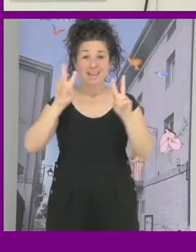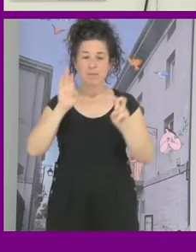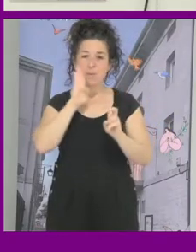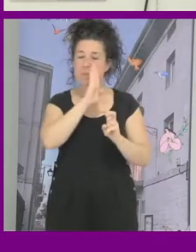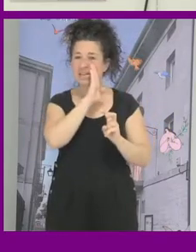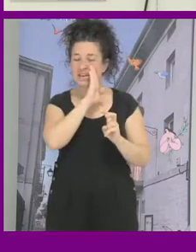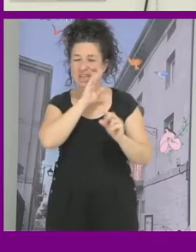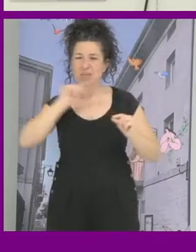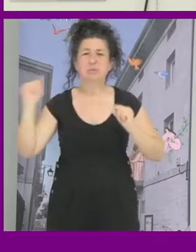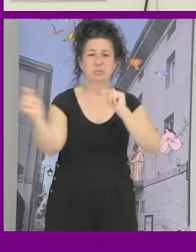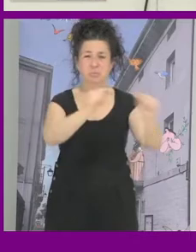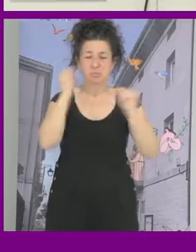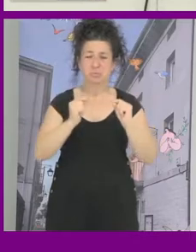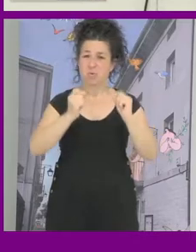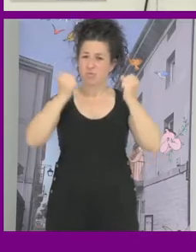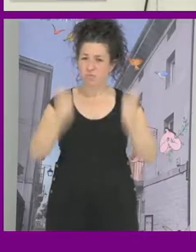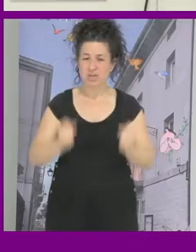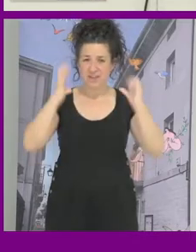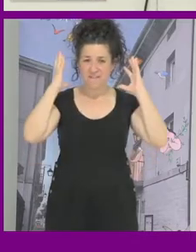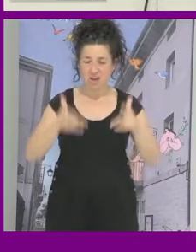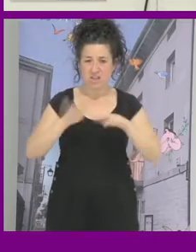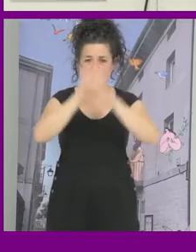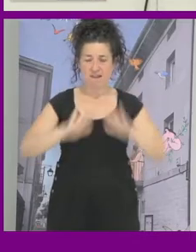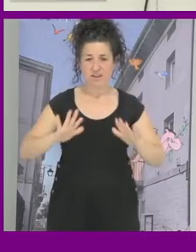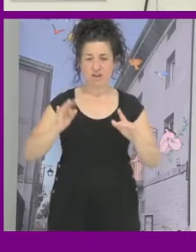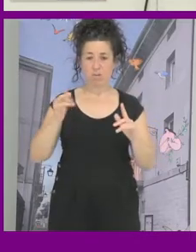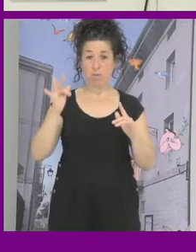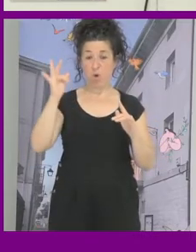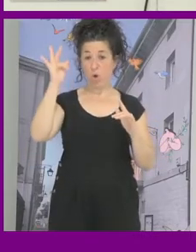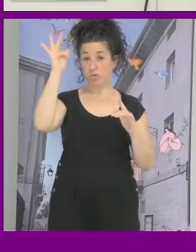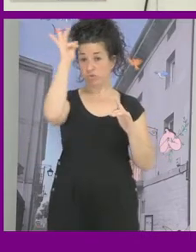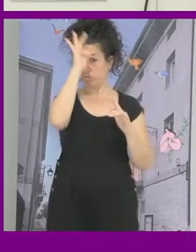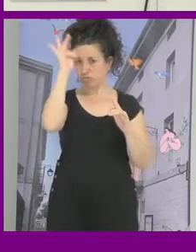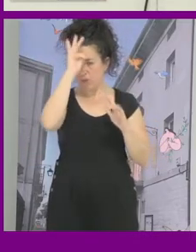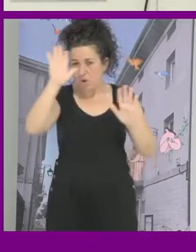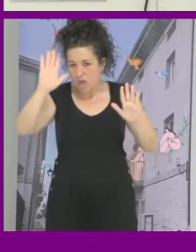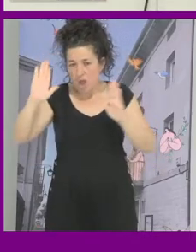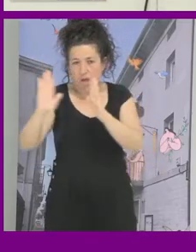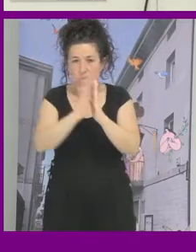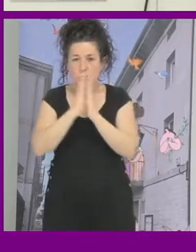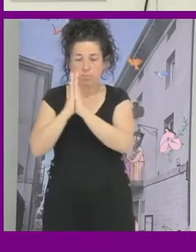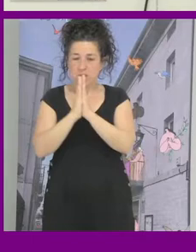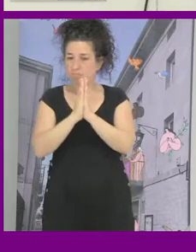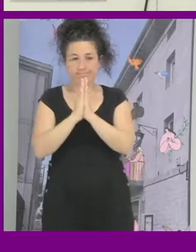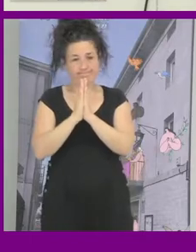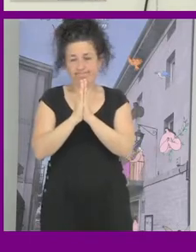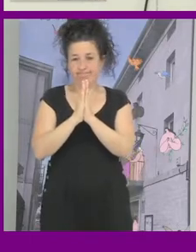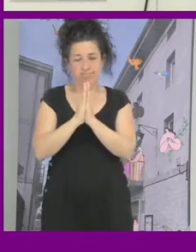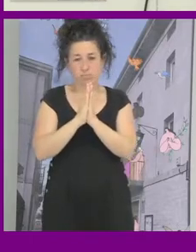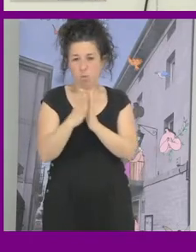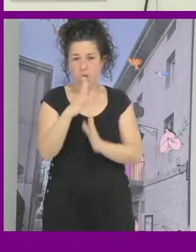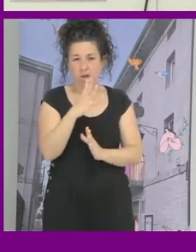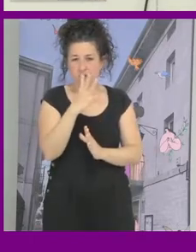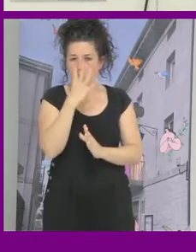ba, azkenean teorian geratu ziren kideek, ba, hori ez, ba, ulerkortasun gutxi transmititu